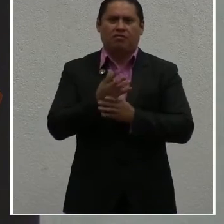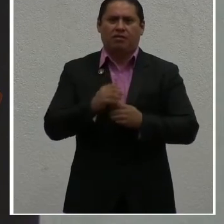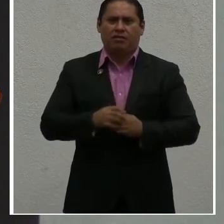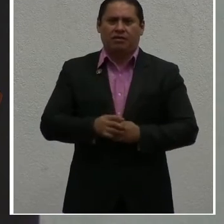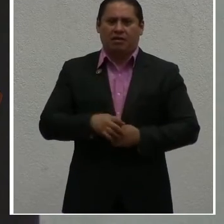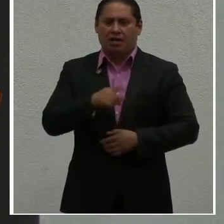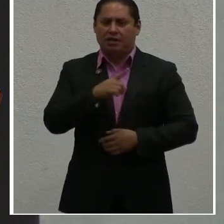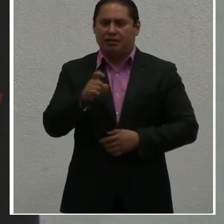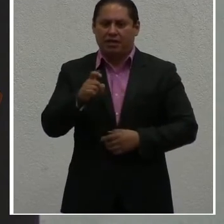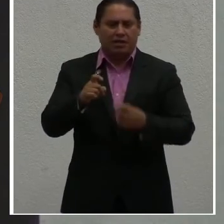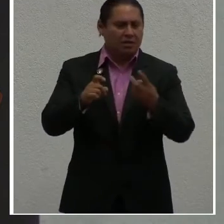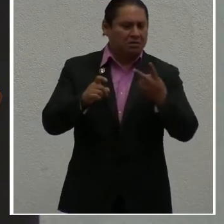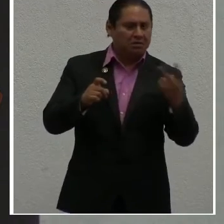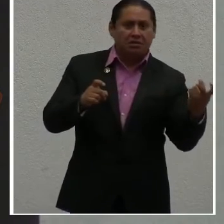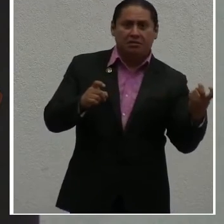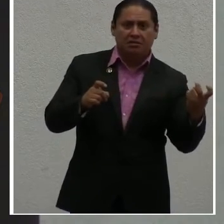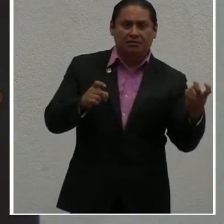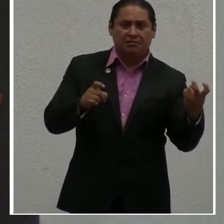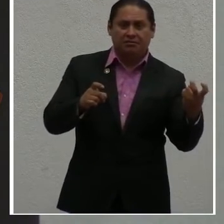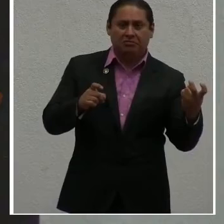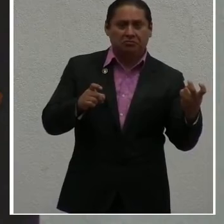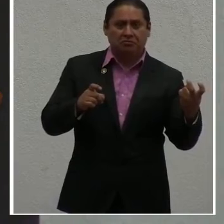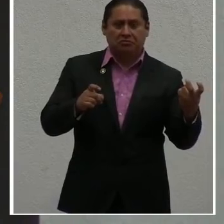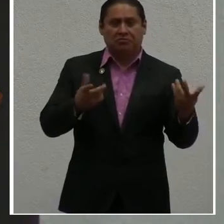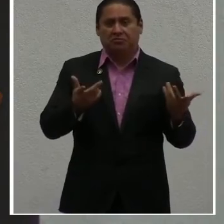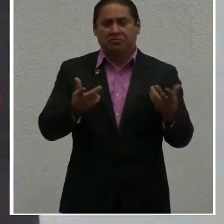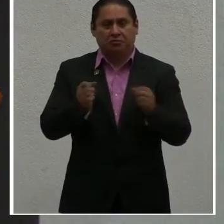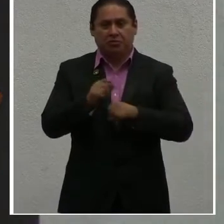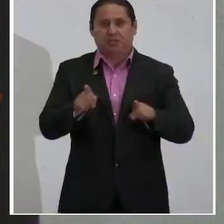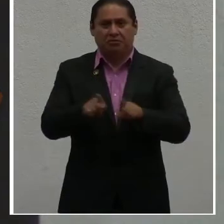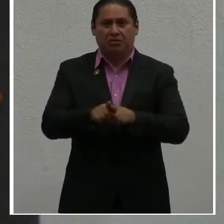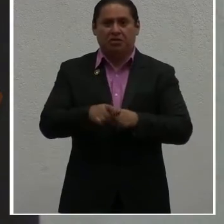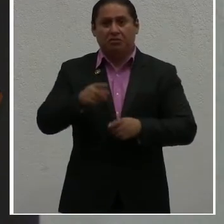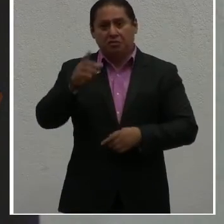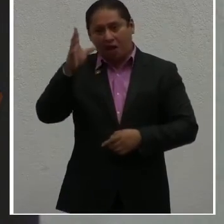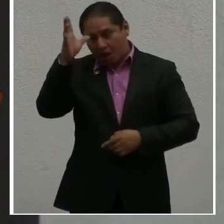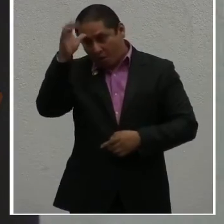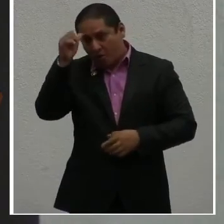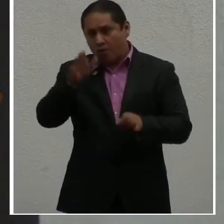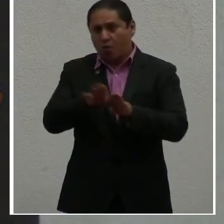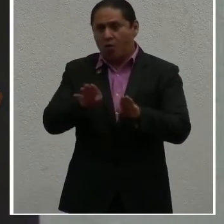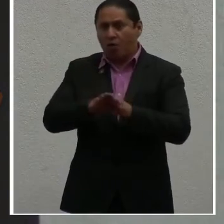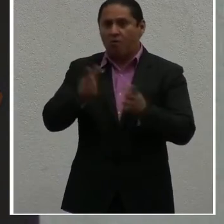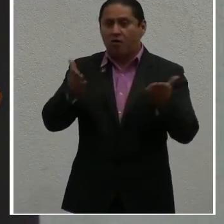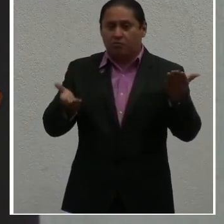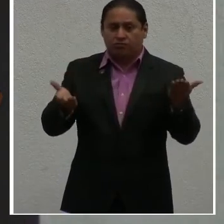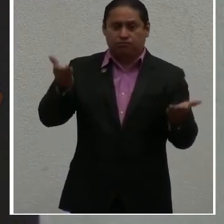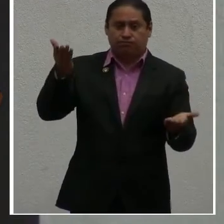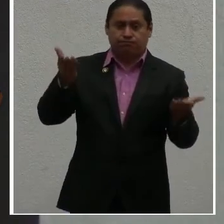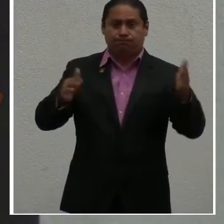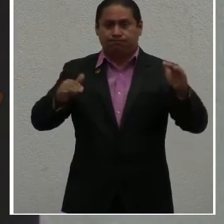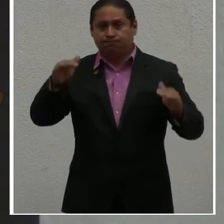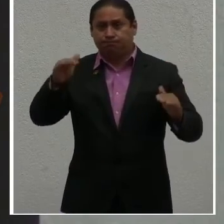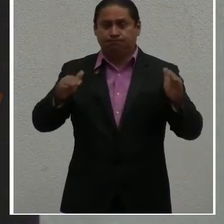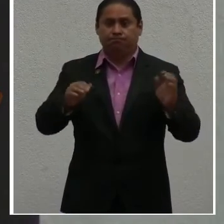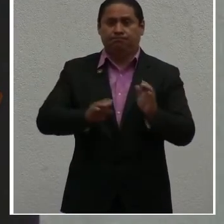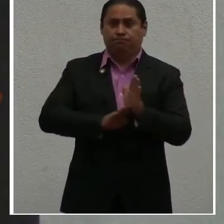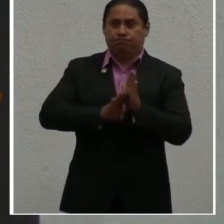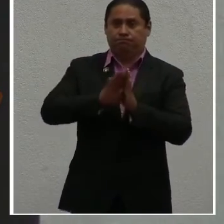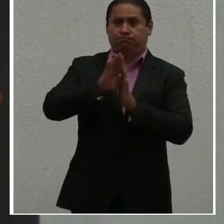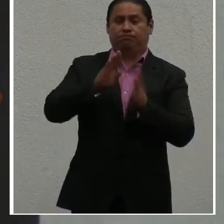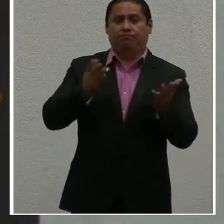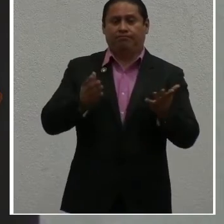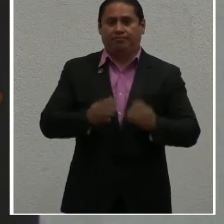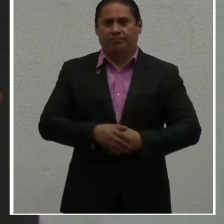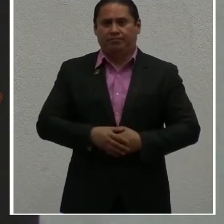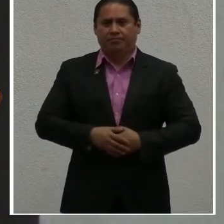que 200, de acuerdo a la inflación. Ahora, ¿en qué se lo van a gastar, señores y